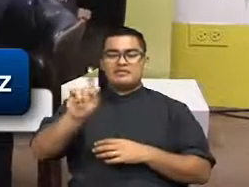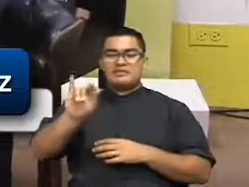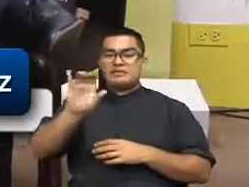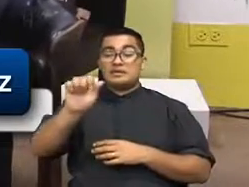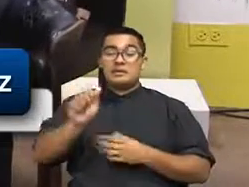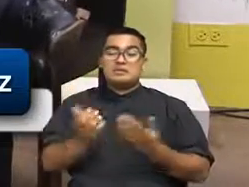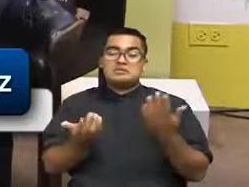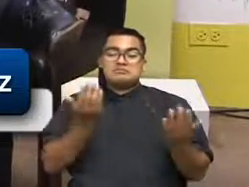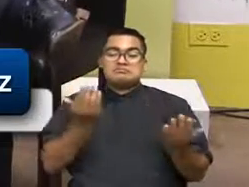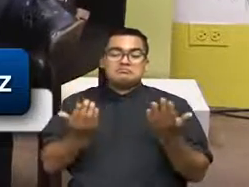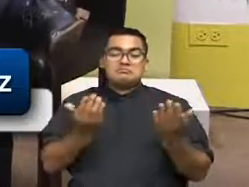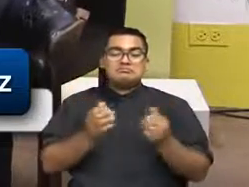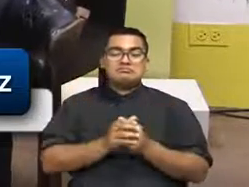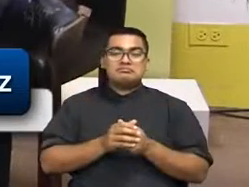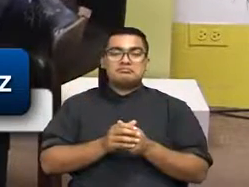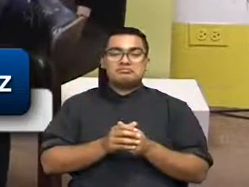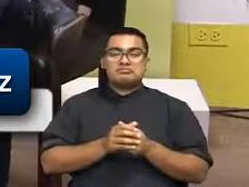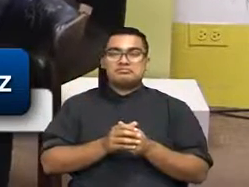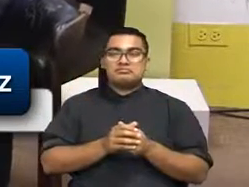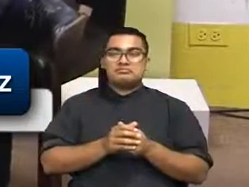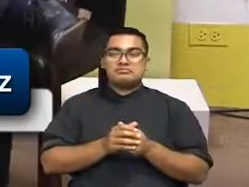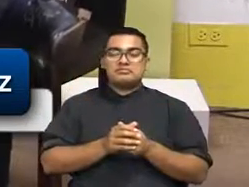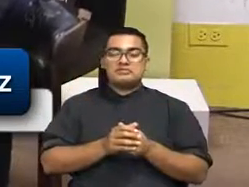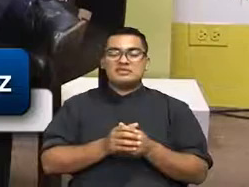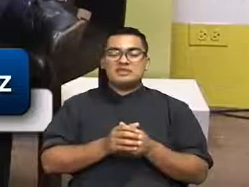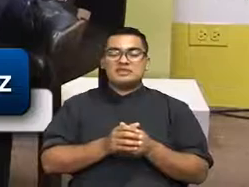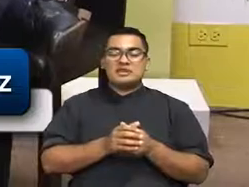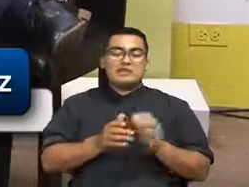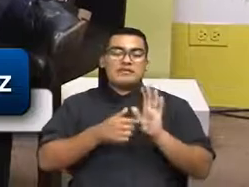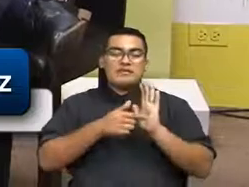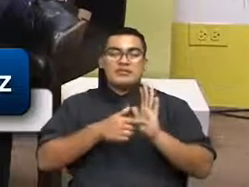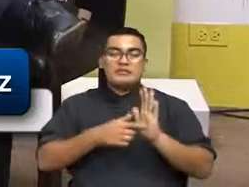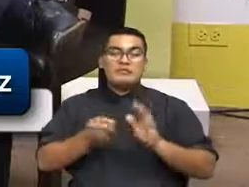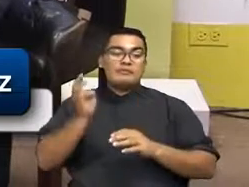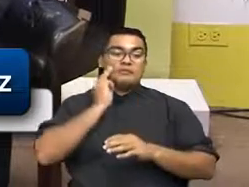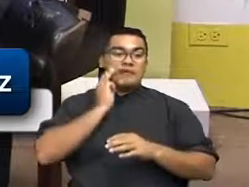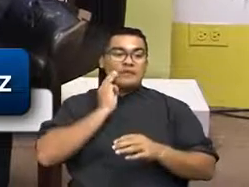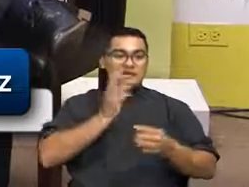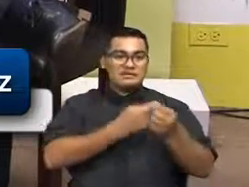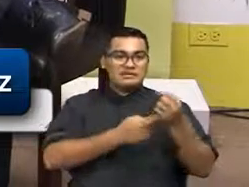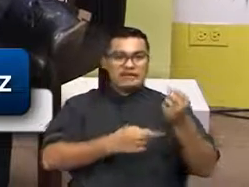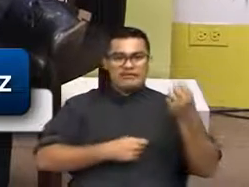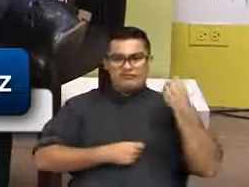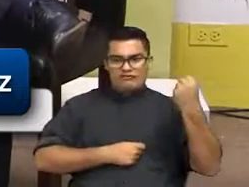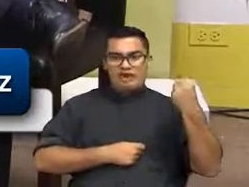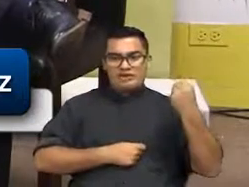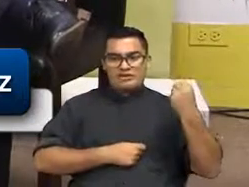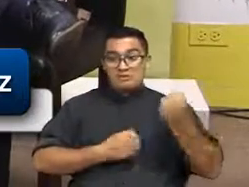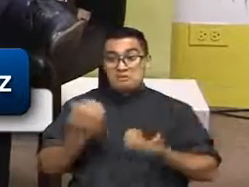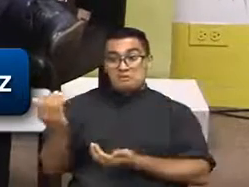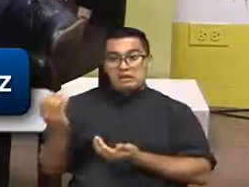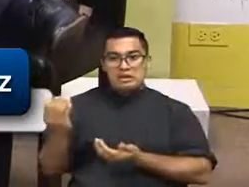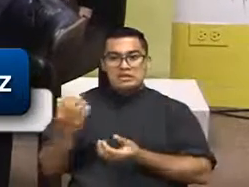deberse por incompatibilidades de grupo. Los niños que la mamá tiene un tipo de sangre y el bebé tiene otro tipo de sangre, para que me entiendan de una